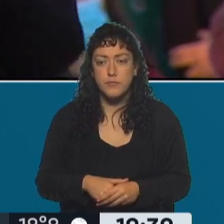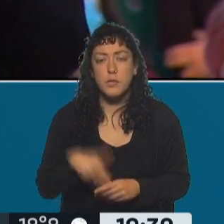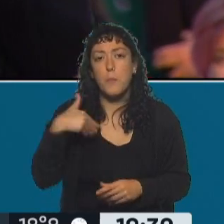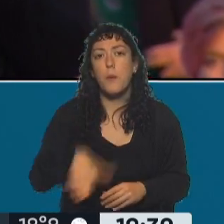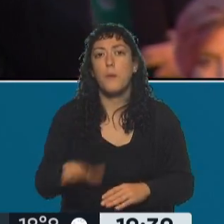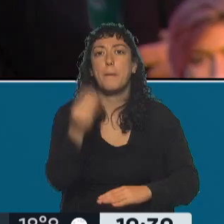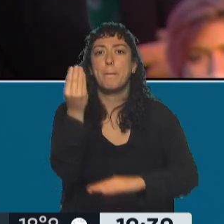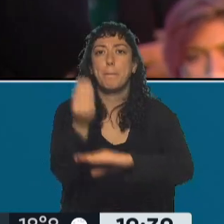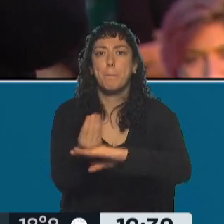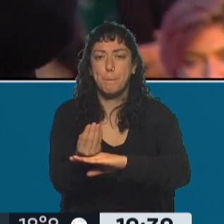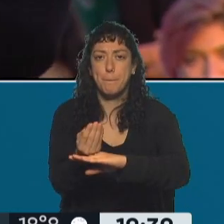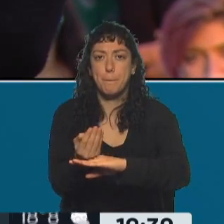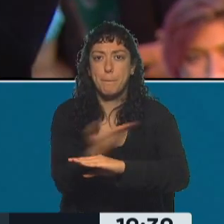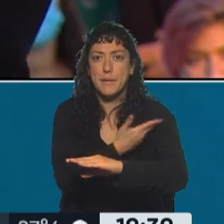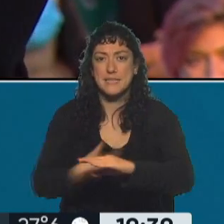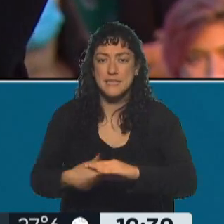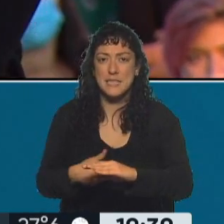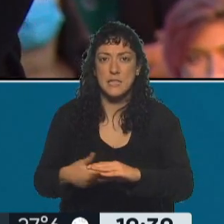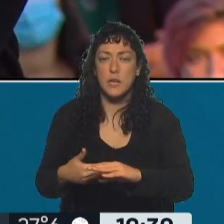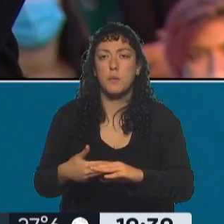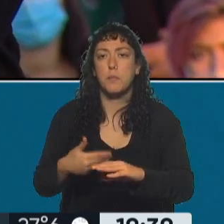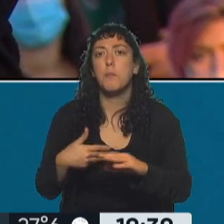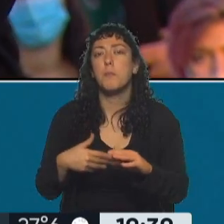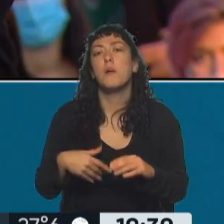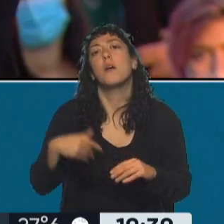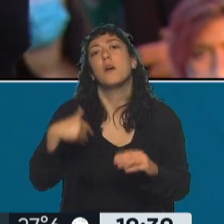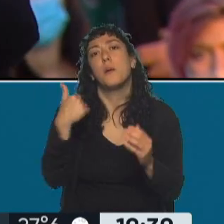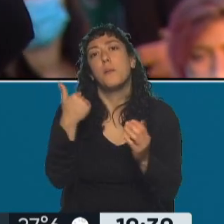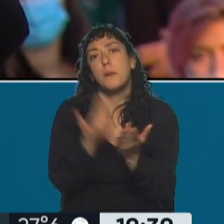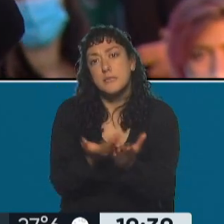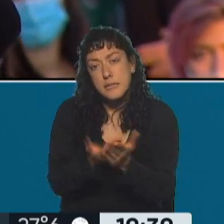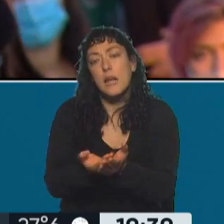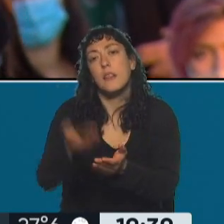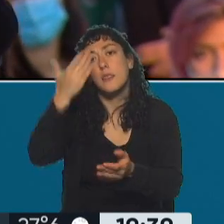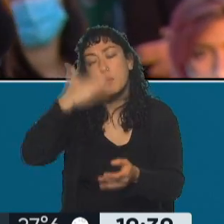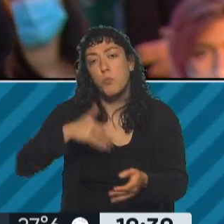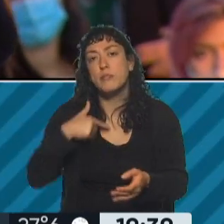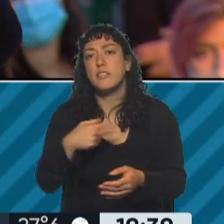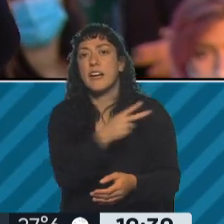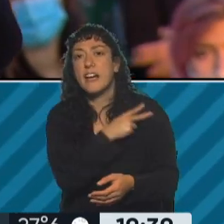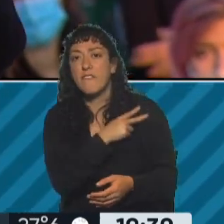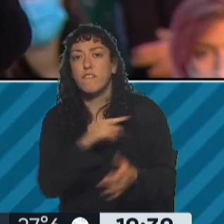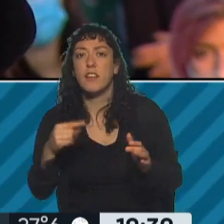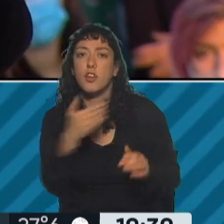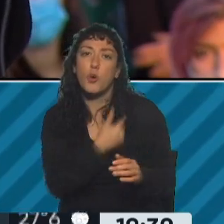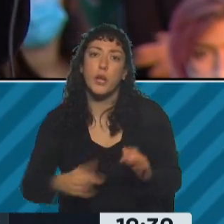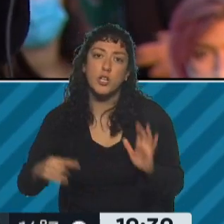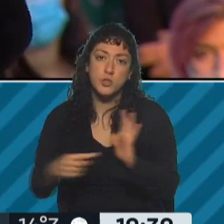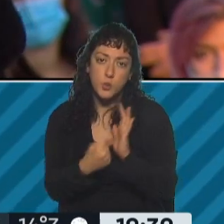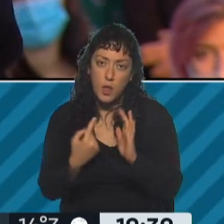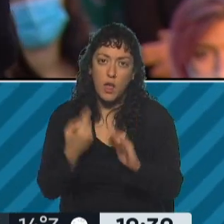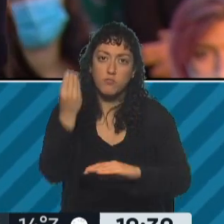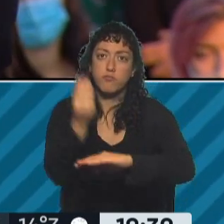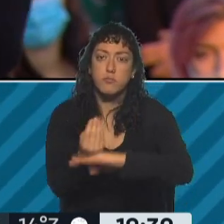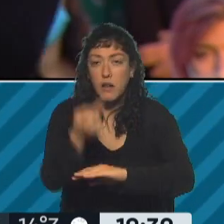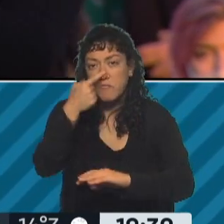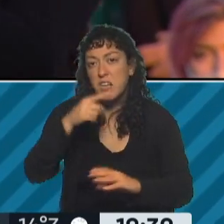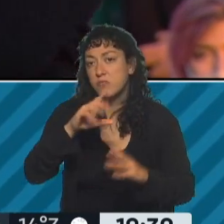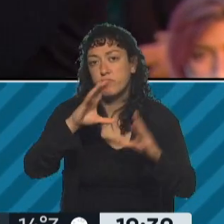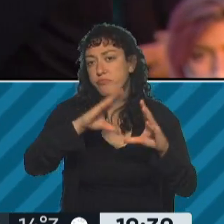mujer históricamente del núcleo duro de Horacio Rodríguez Larreta, fue gobernadora durante un periodo de la provincia de Buenos Aires,